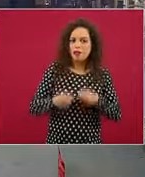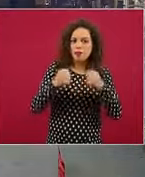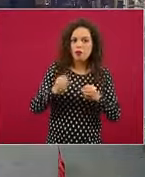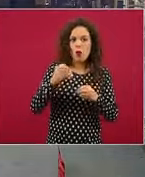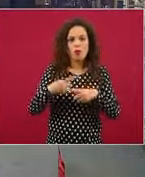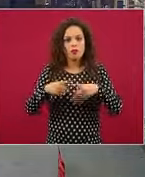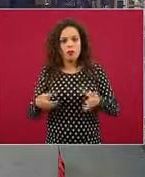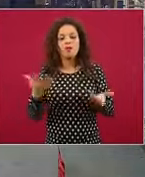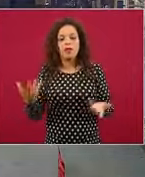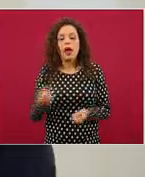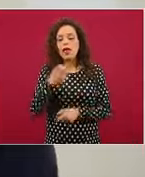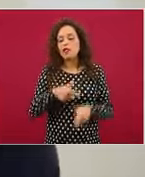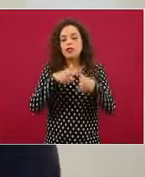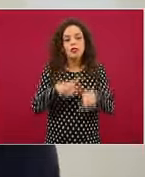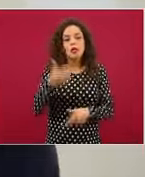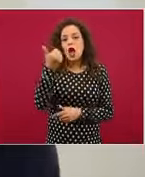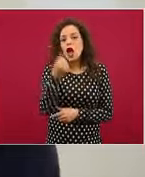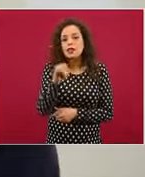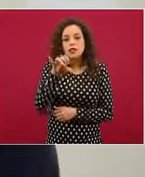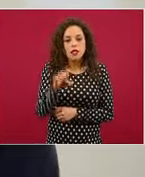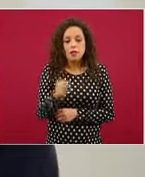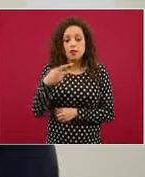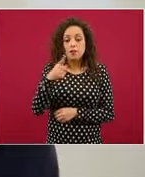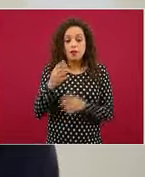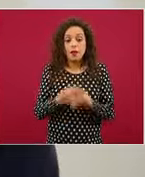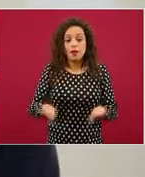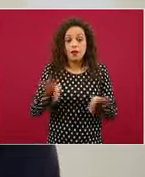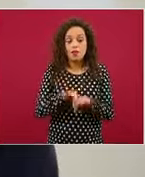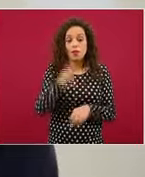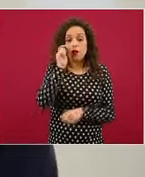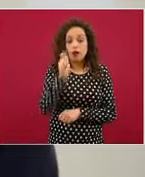se van a seguir dando. Aquí lo importante de la vigilancia